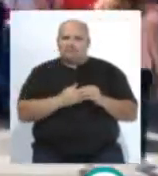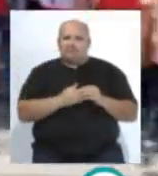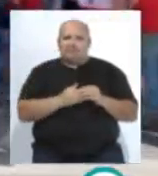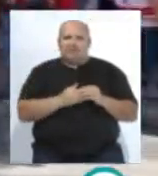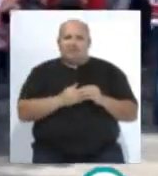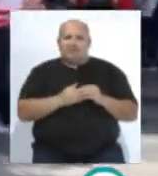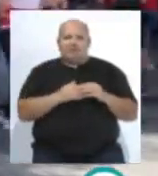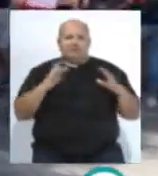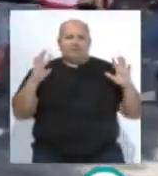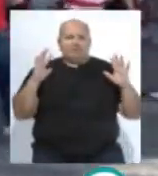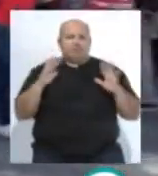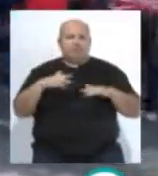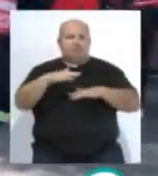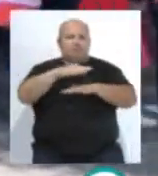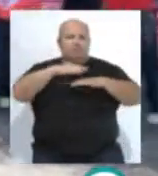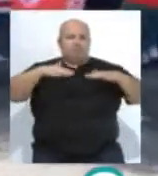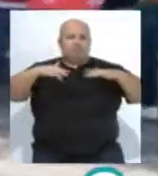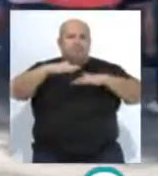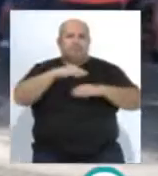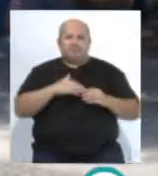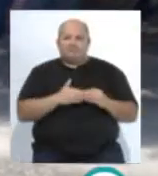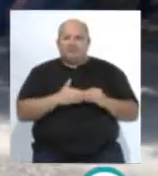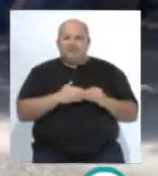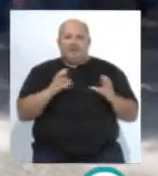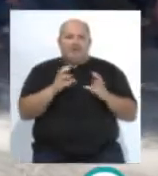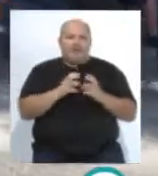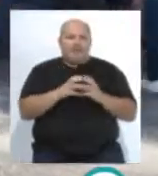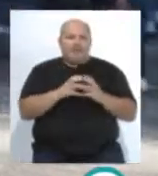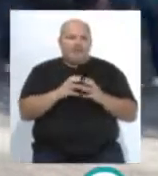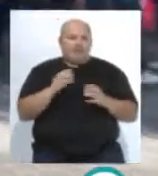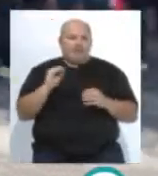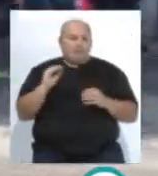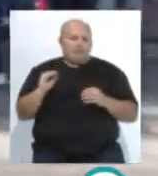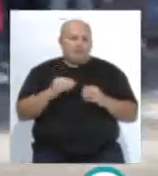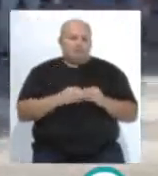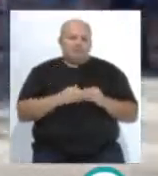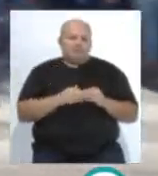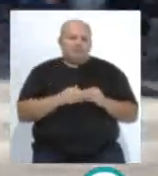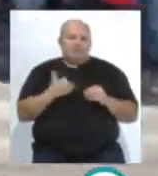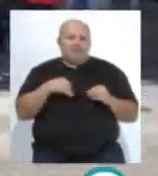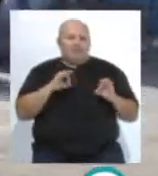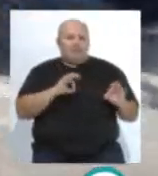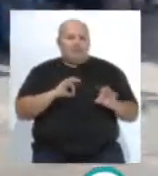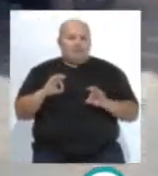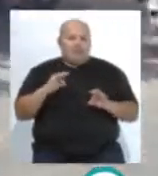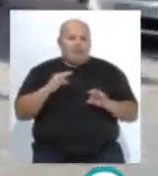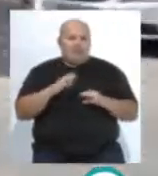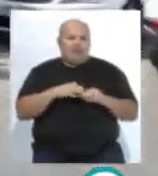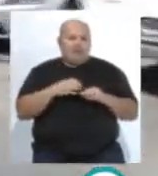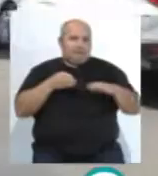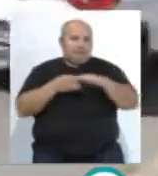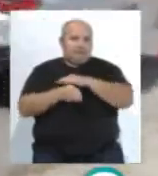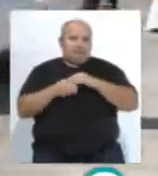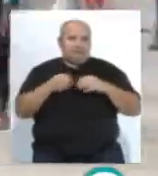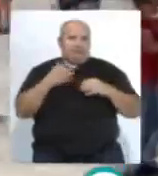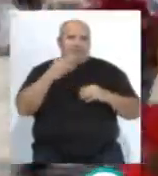ese nutrido grupo de aficionados del Granada Club de Fútbol, que estaban ya